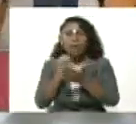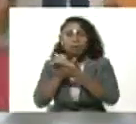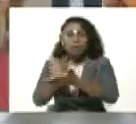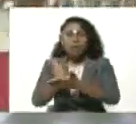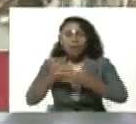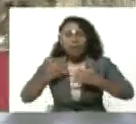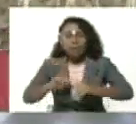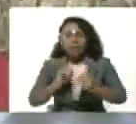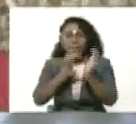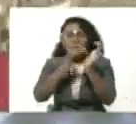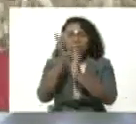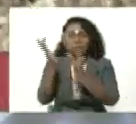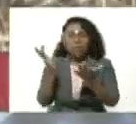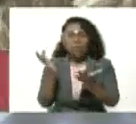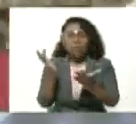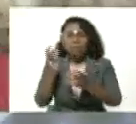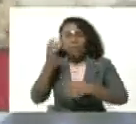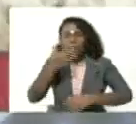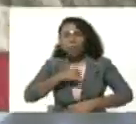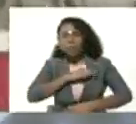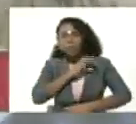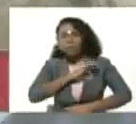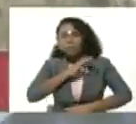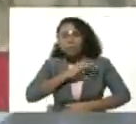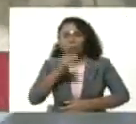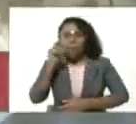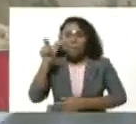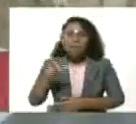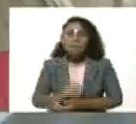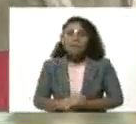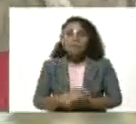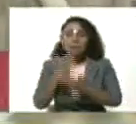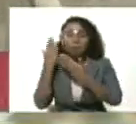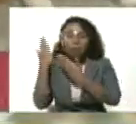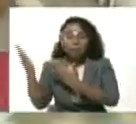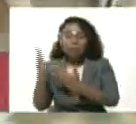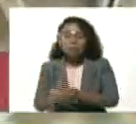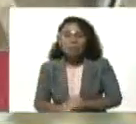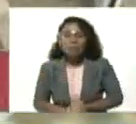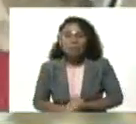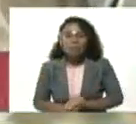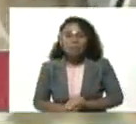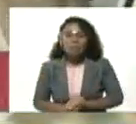de Jesucristo, hijo de nuestro Señor Redentor. Ahí están,